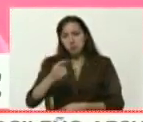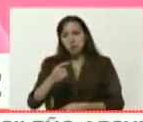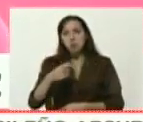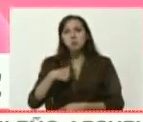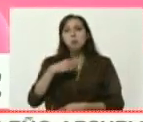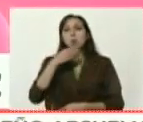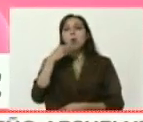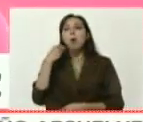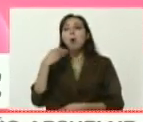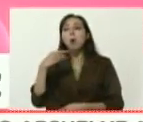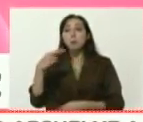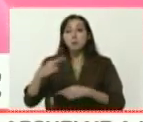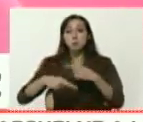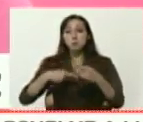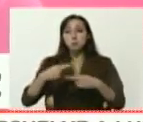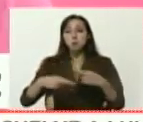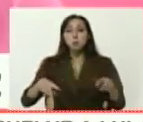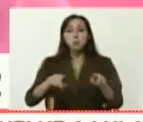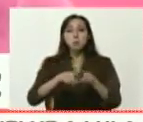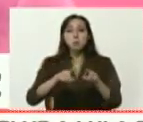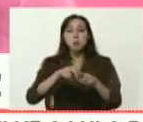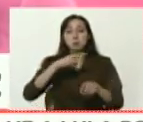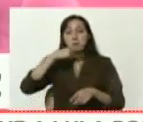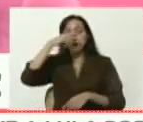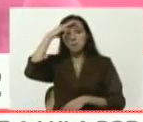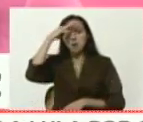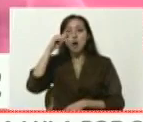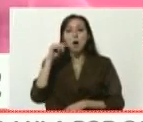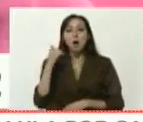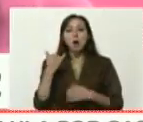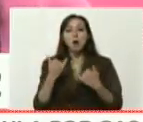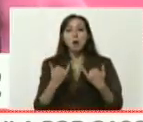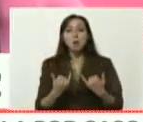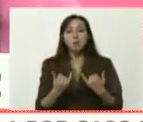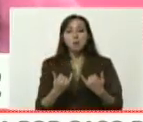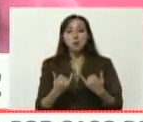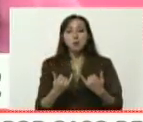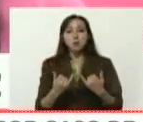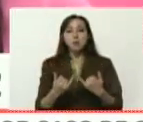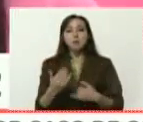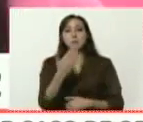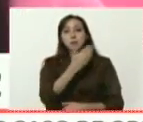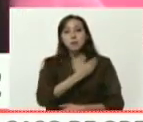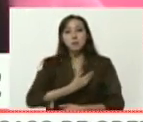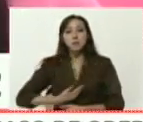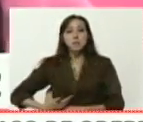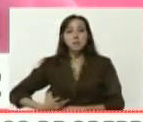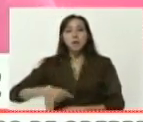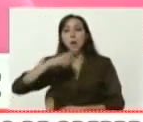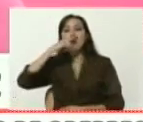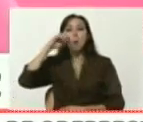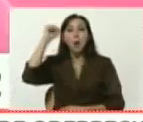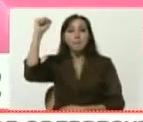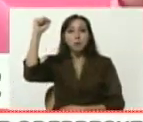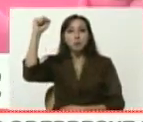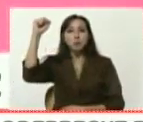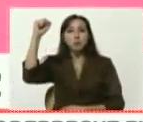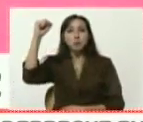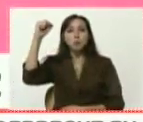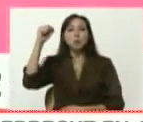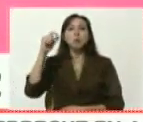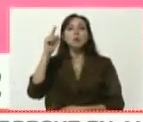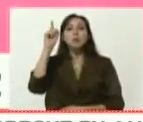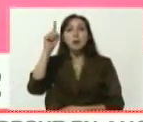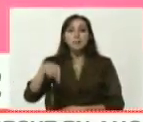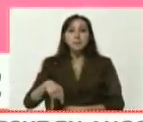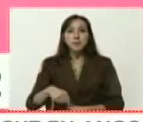revolucionario, hoy presidente de la República Bolivariana de Venezuela. El presidente Nicolás Maduro era desde